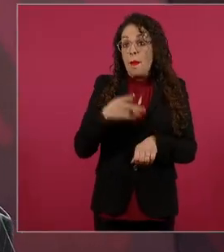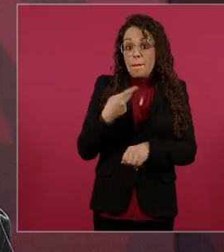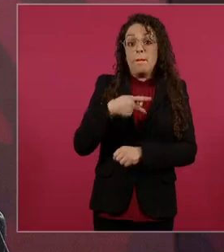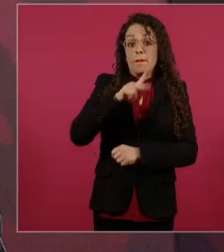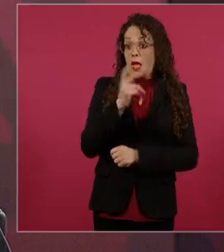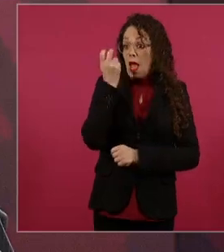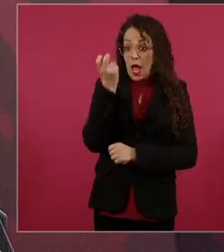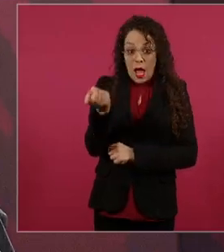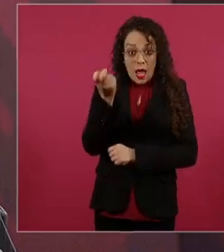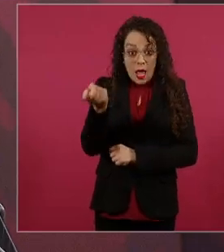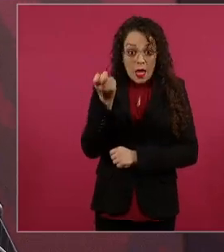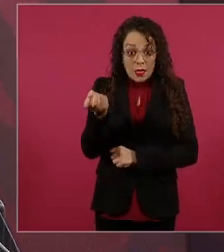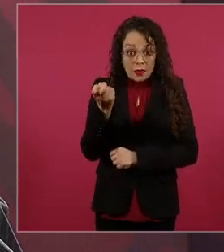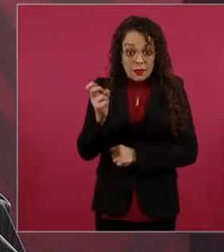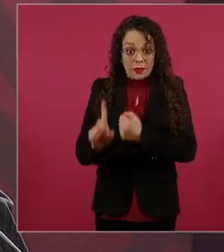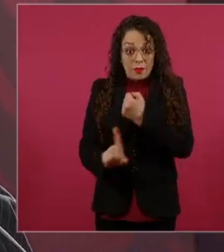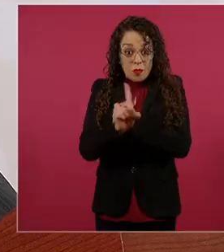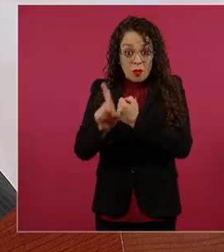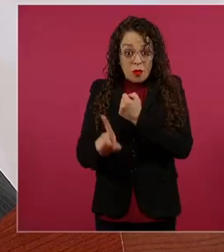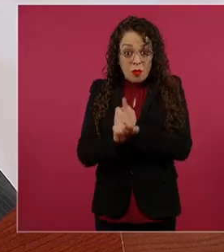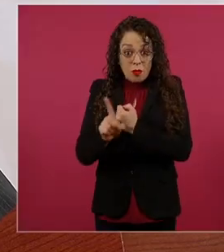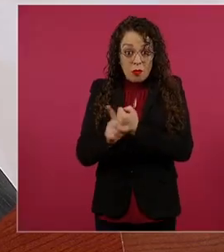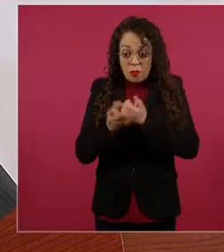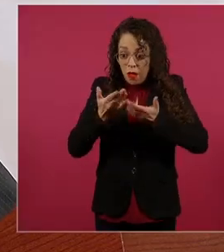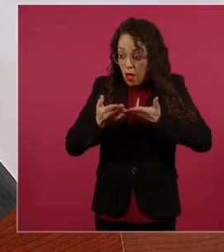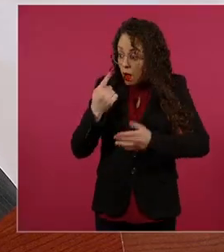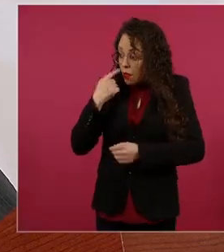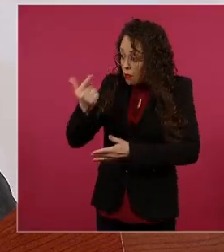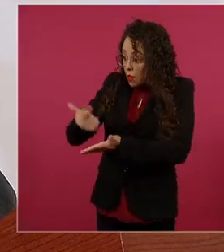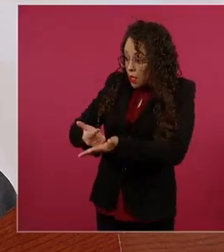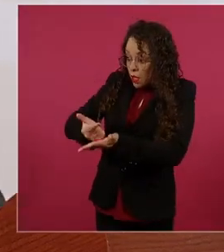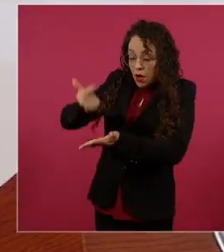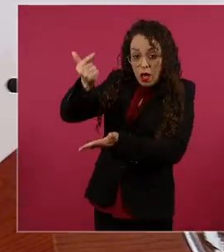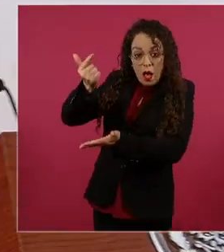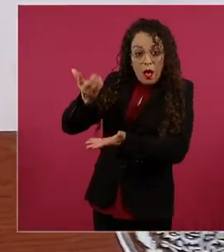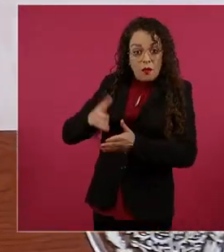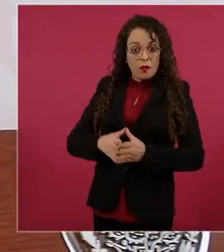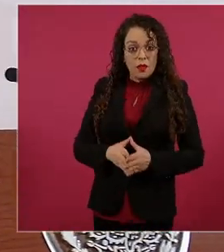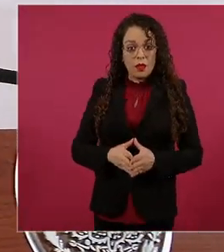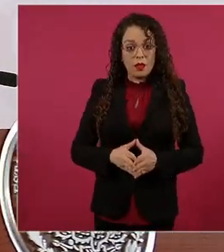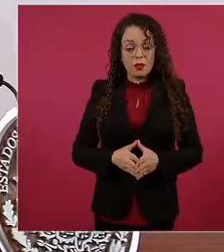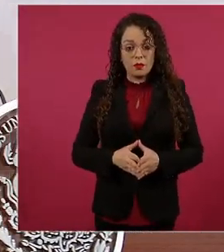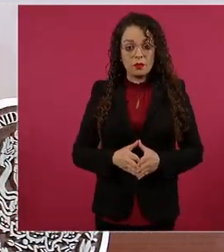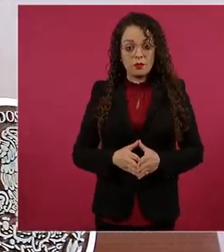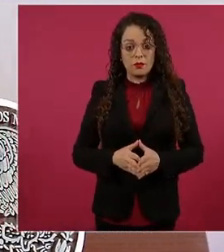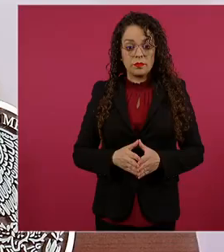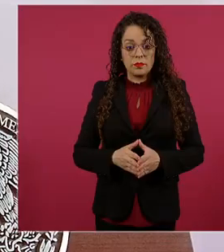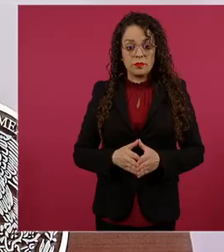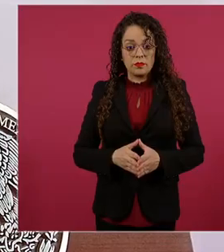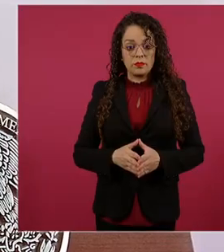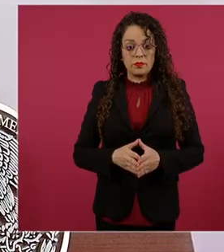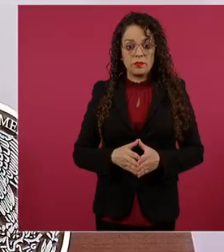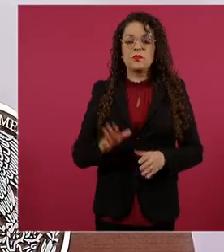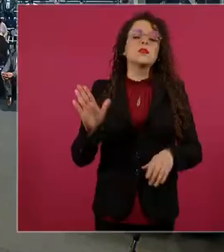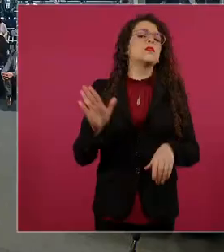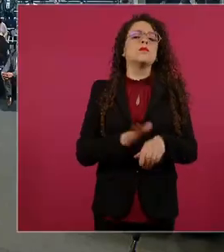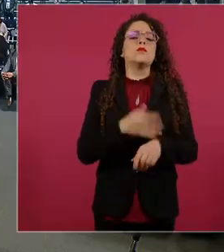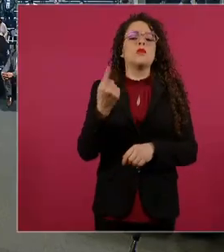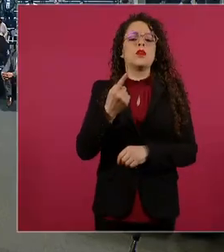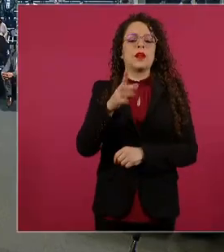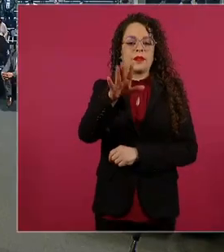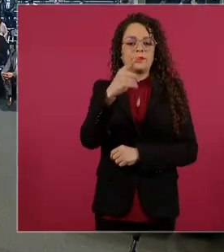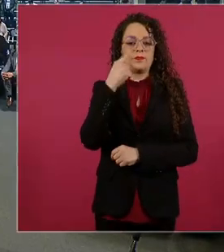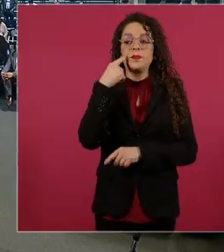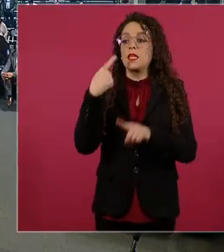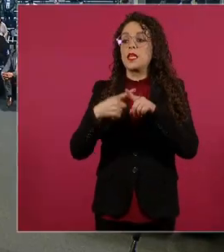porque hacían esto porque querían que el que estudiara medicina o